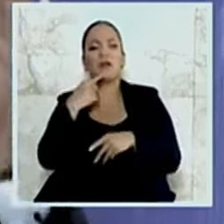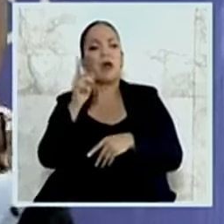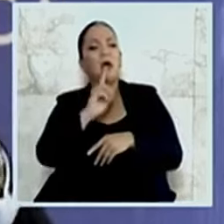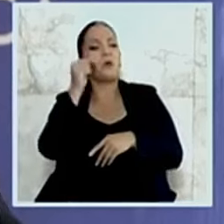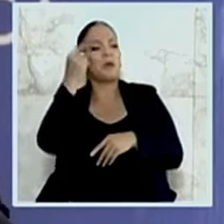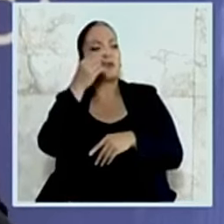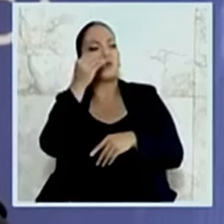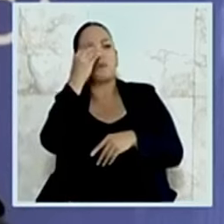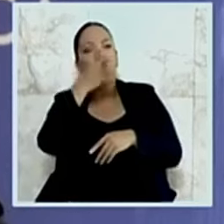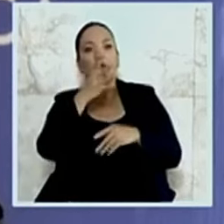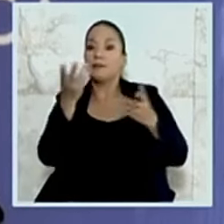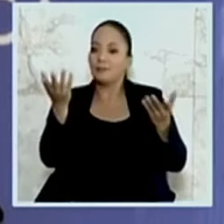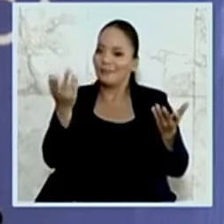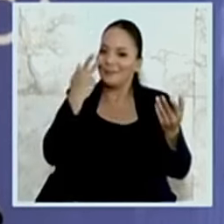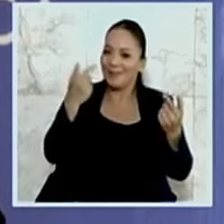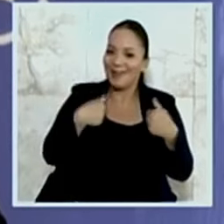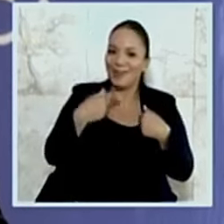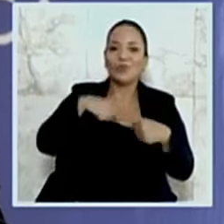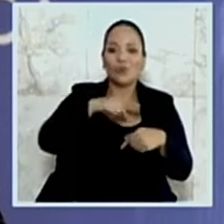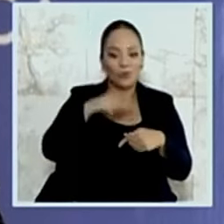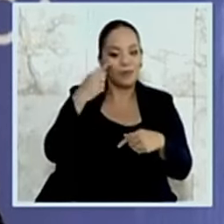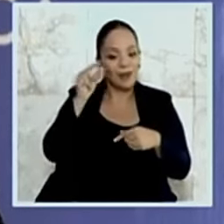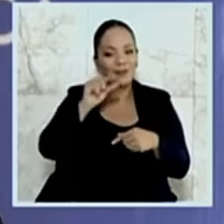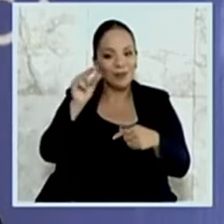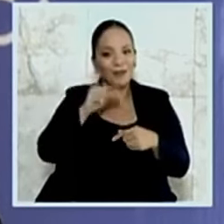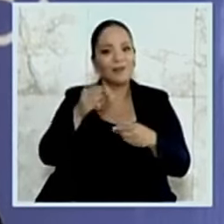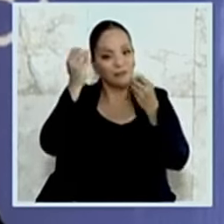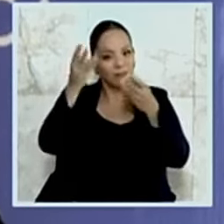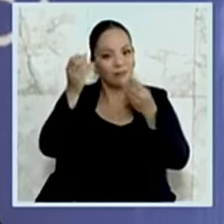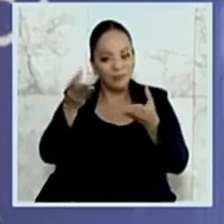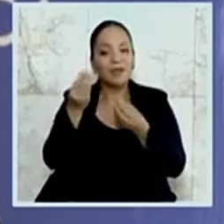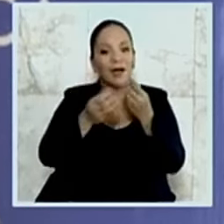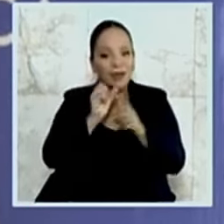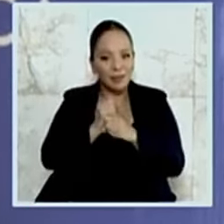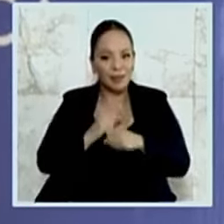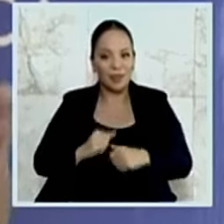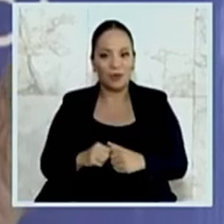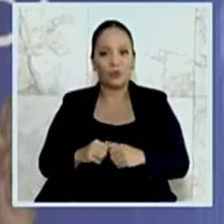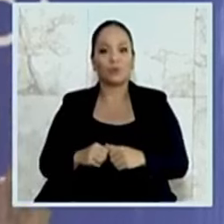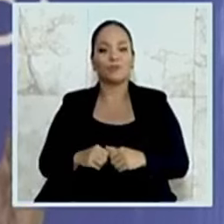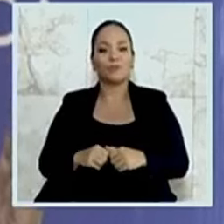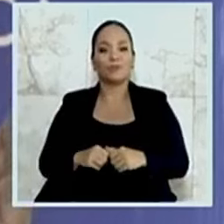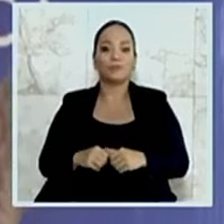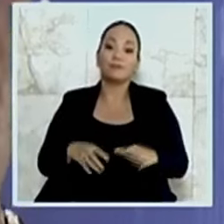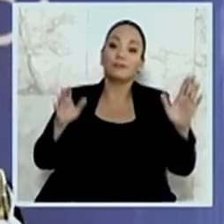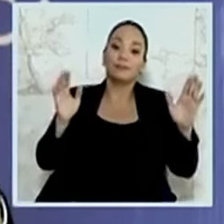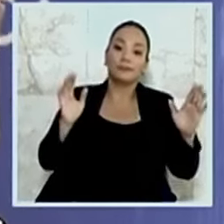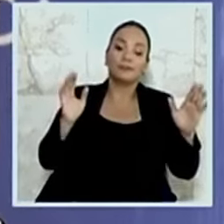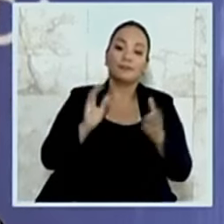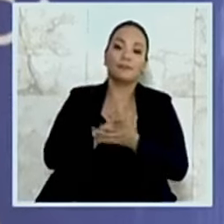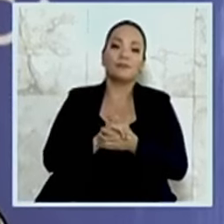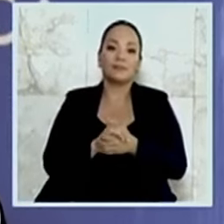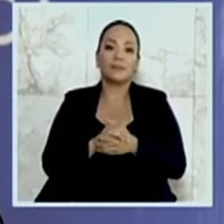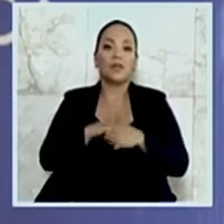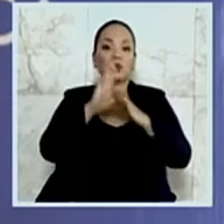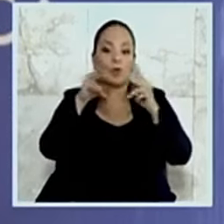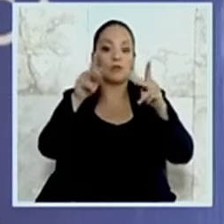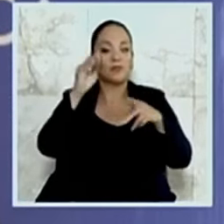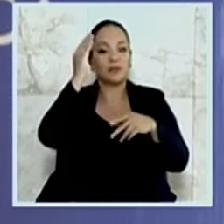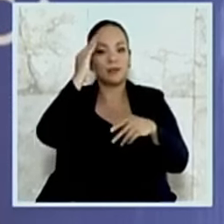voces alarmantes, alarmadas y no correctas, diciendo que al gobierno no le interesaba. Pues